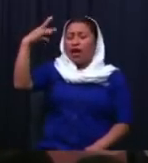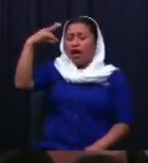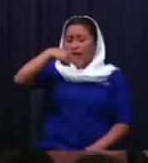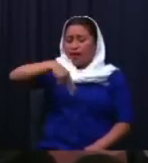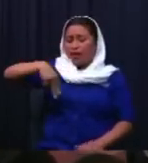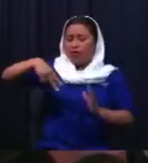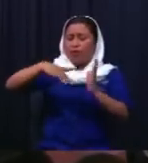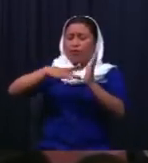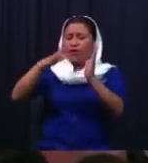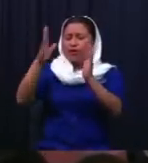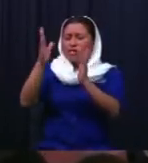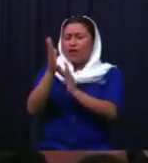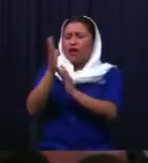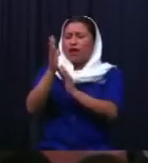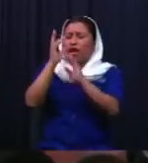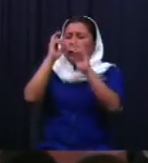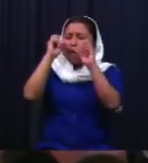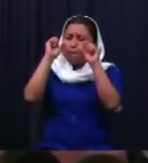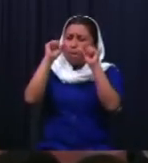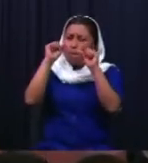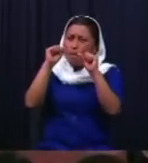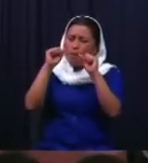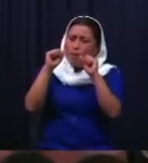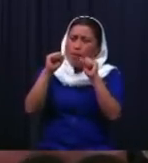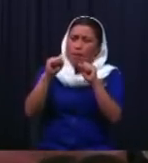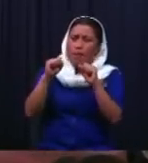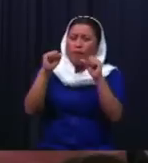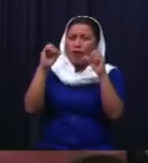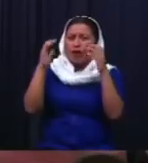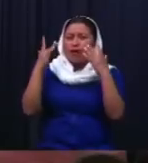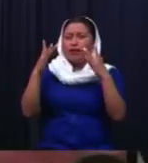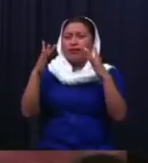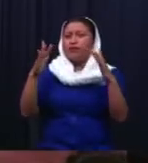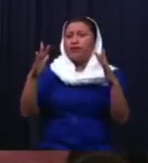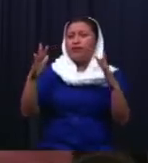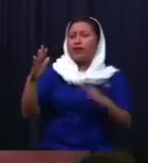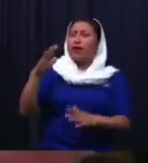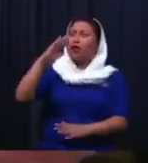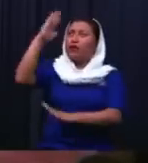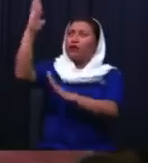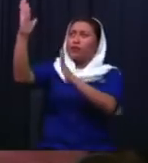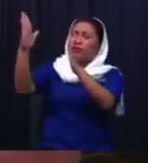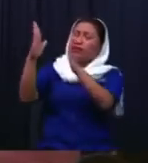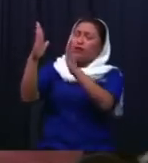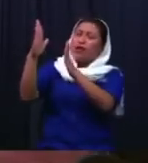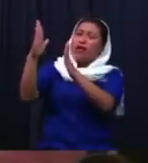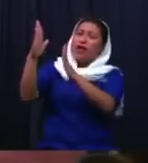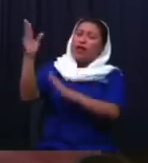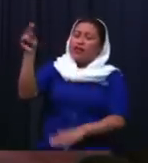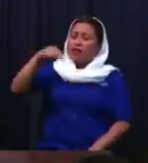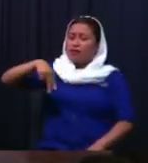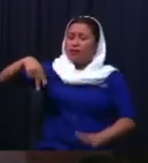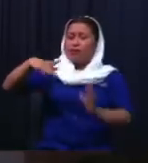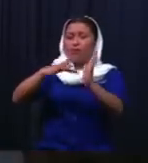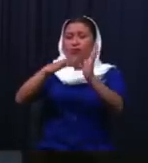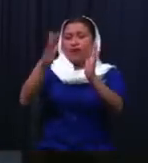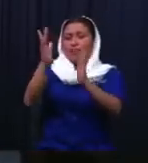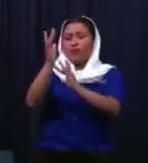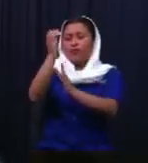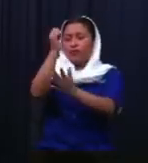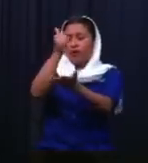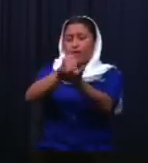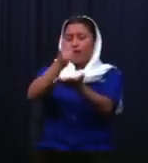Jesús, que resplandezcan nuestros hogares, Señor. En tu presencia, Señor. En el nombre poderoso de Jesús.